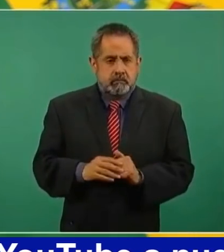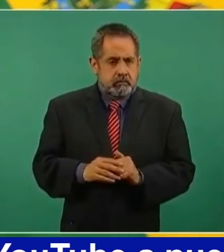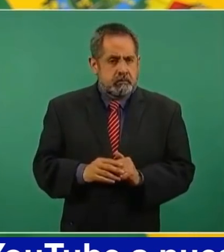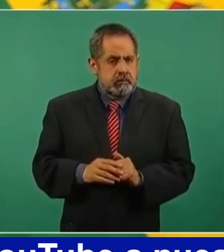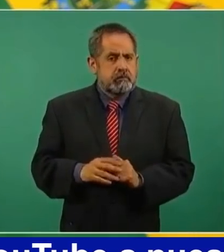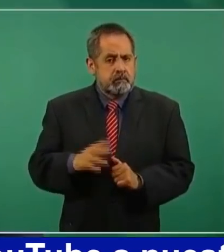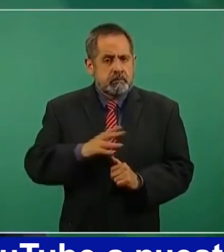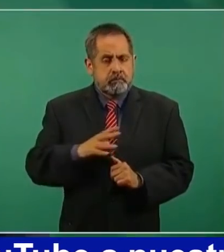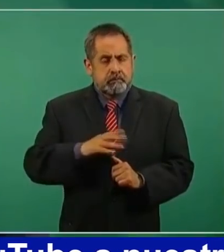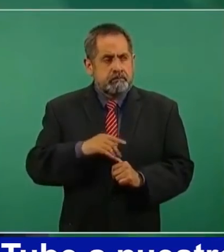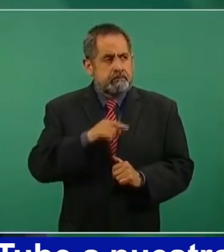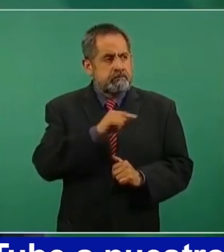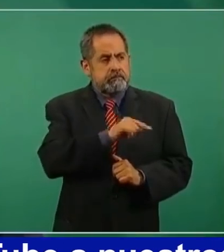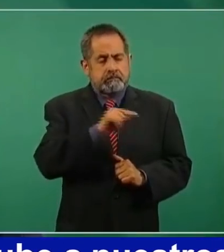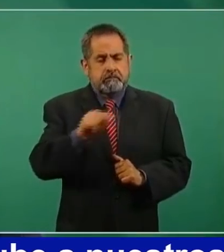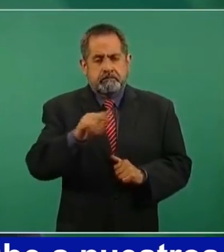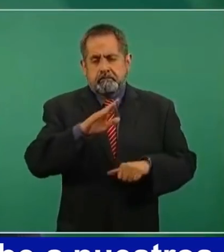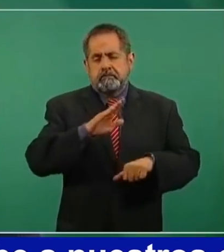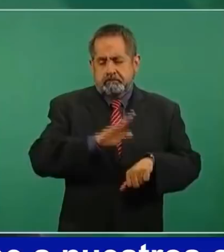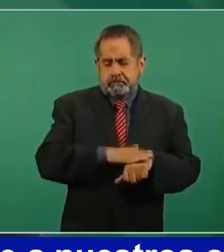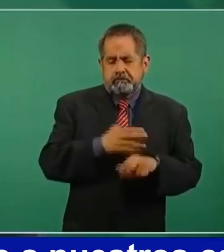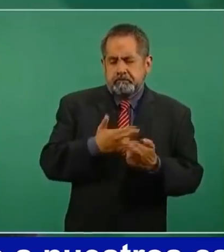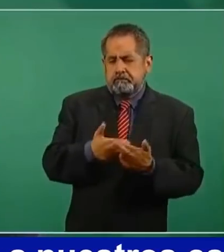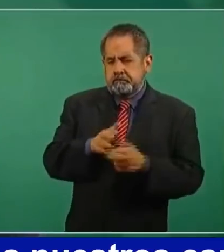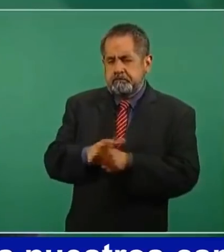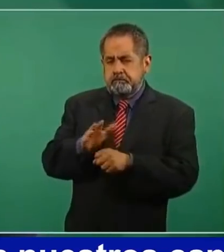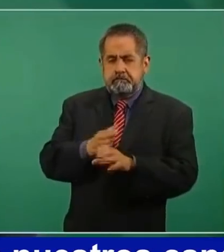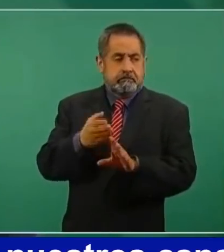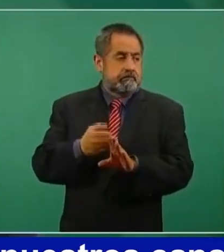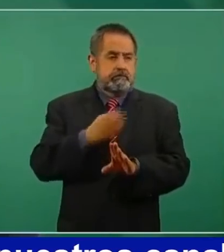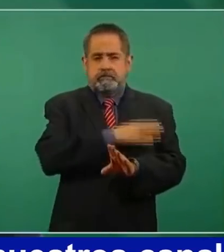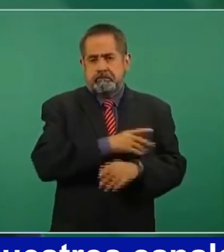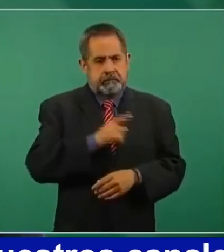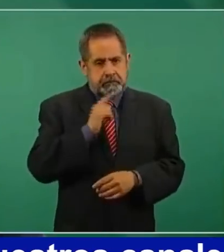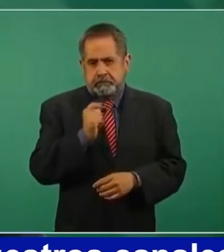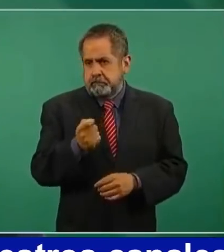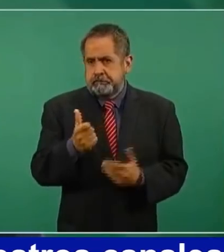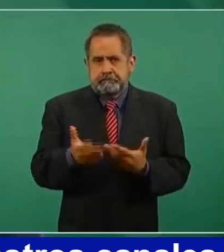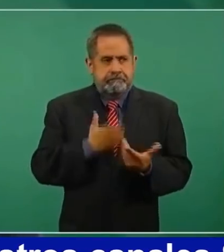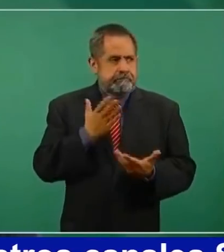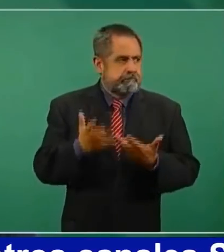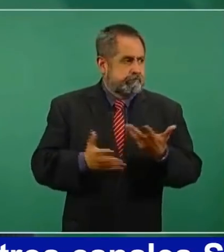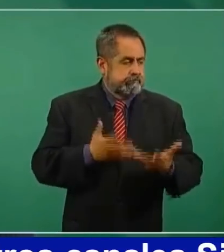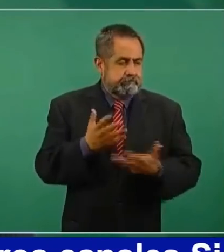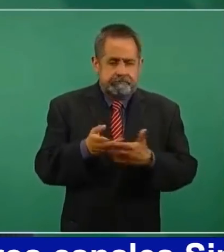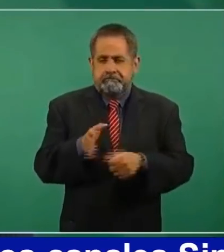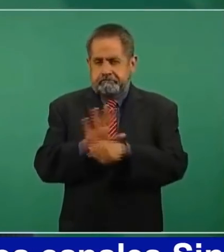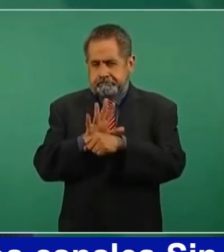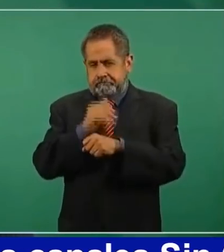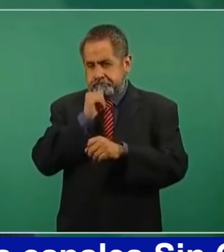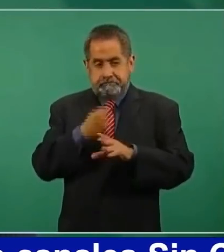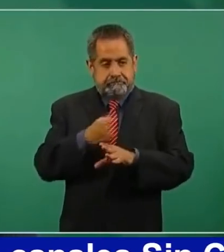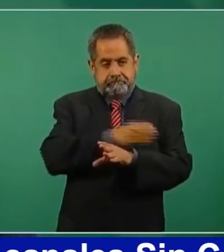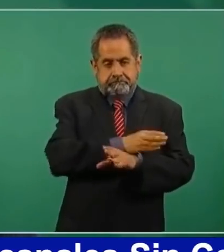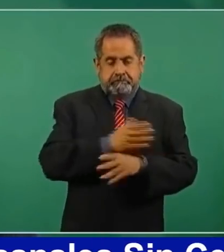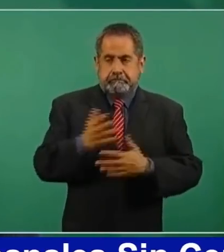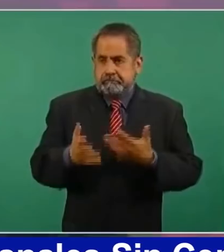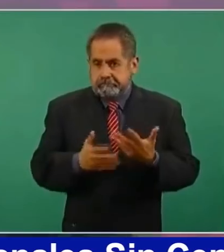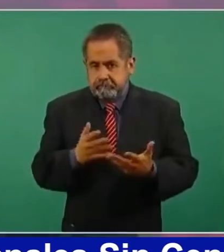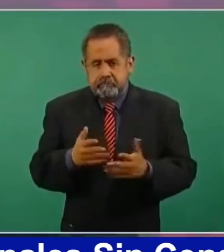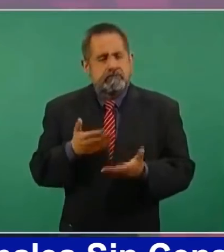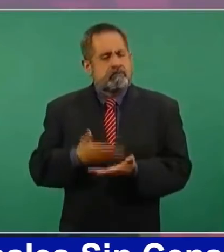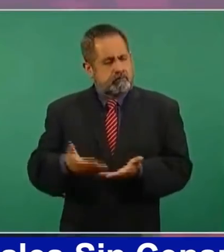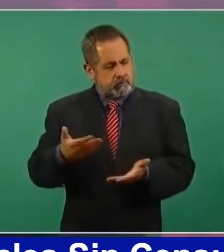tenemos más infraestructura que la que teníamos antes de la pandemia. O